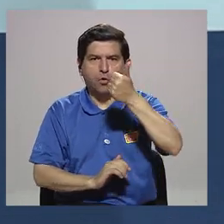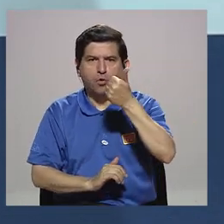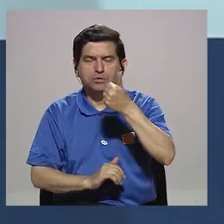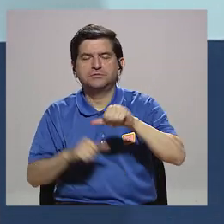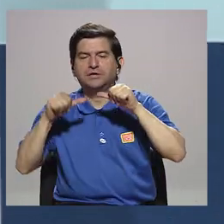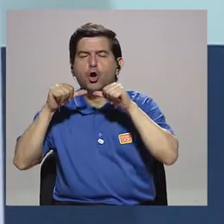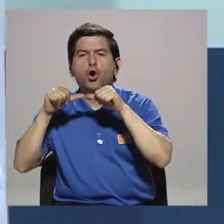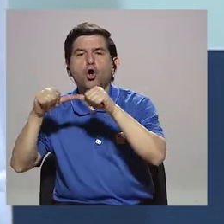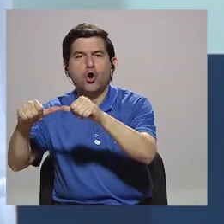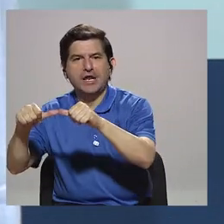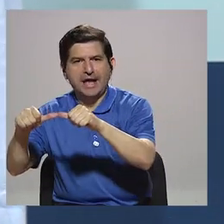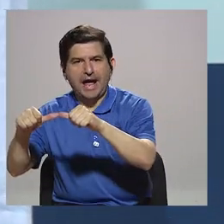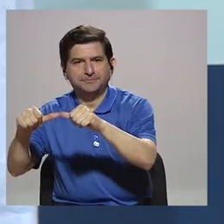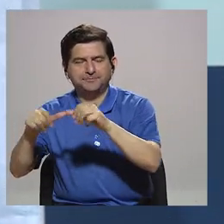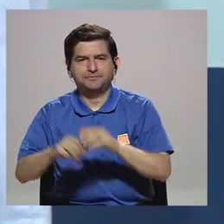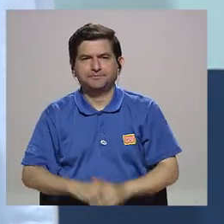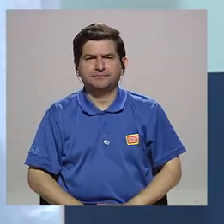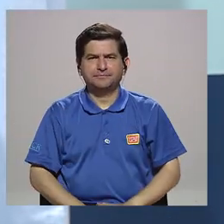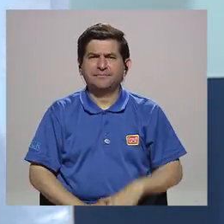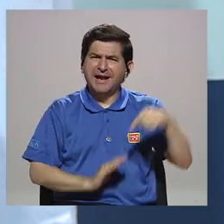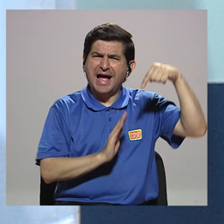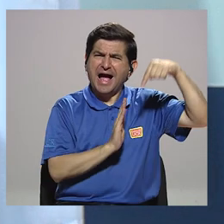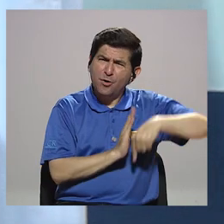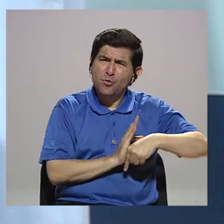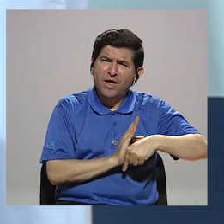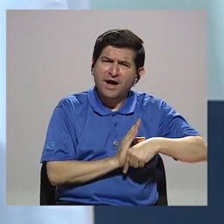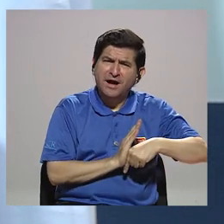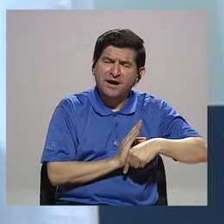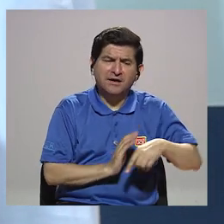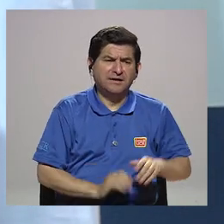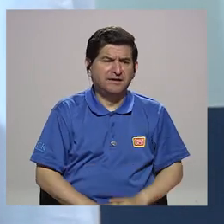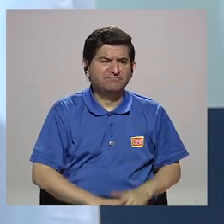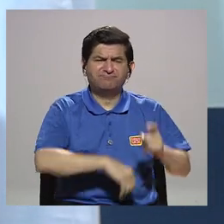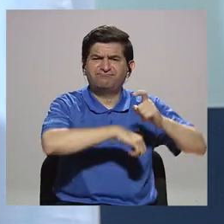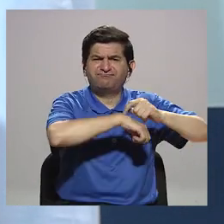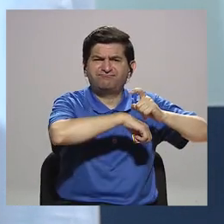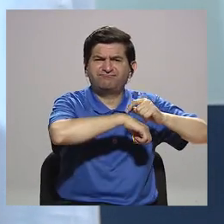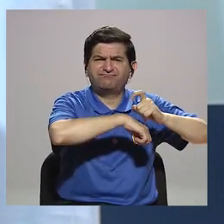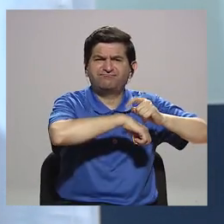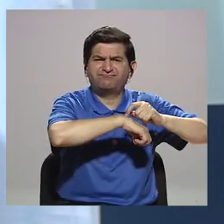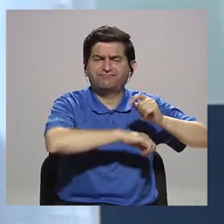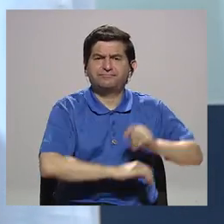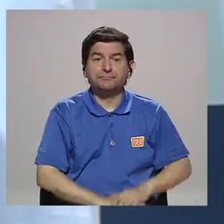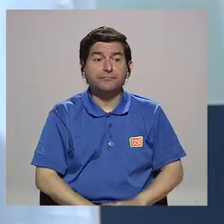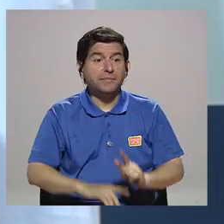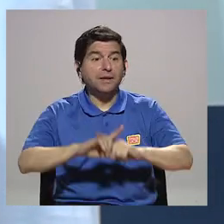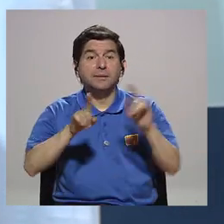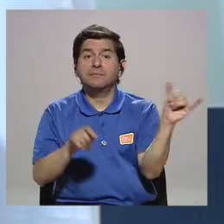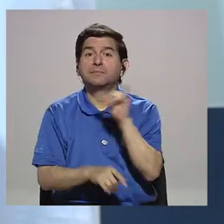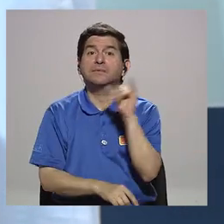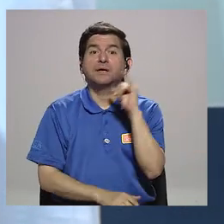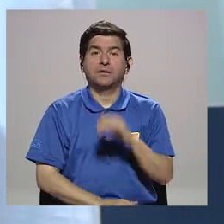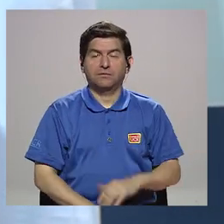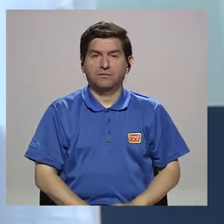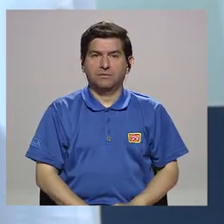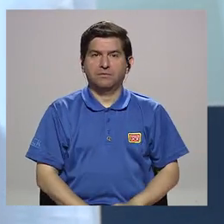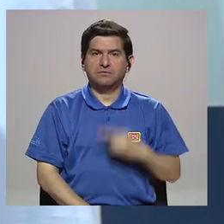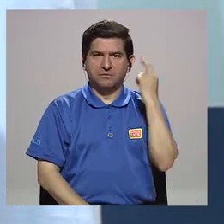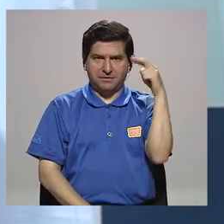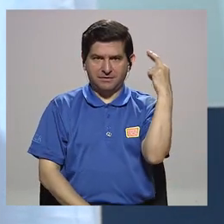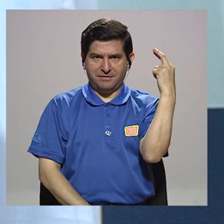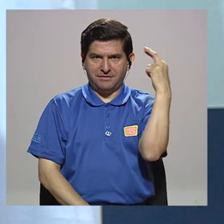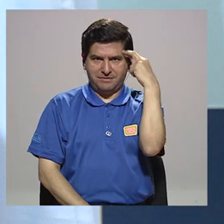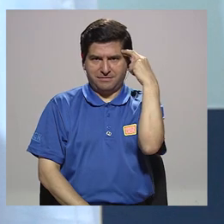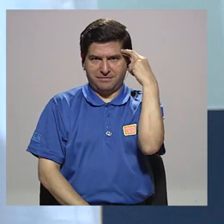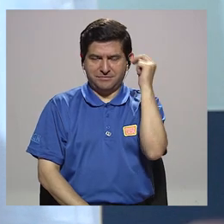y unas gastritis crónicas. Las gastritis agudas casi siempre es por el tiempo que se viven, pero también